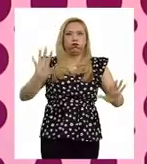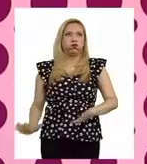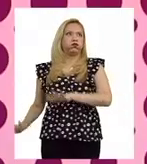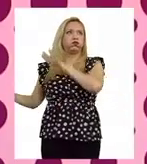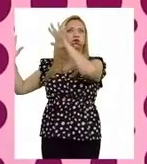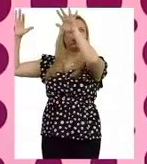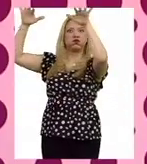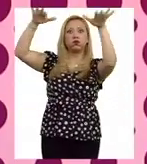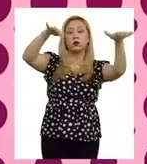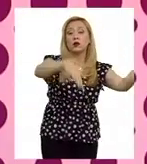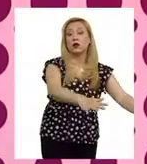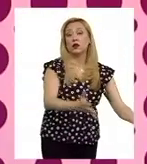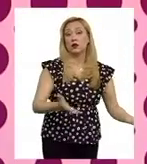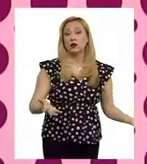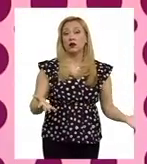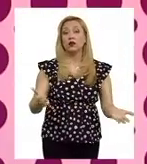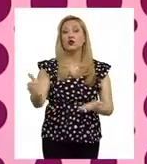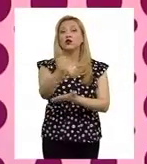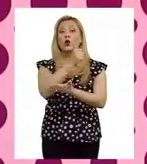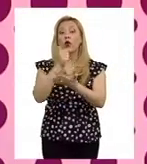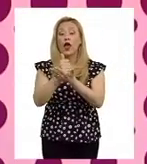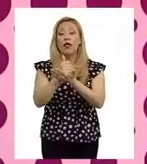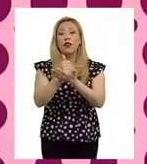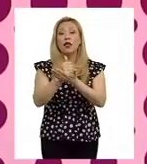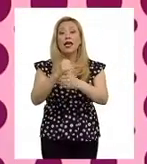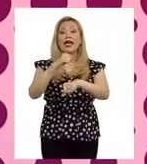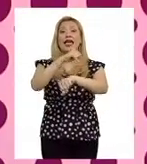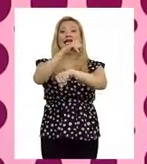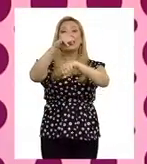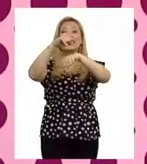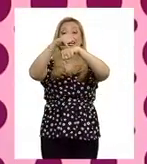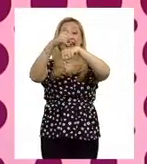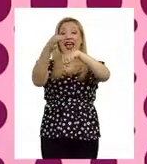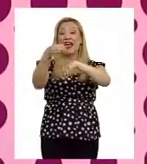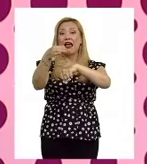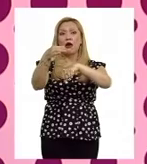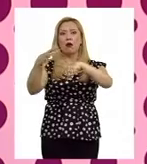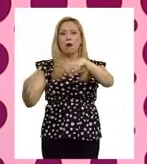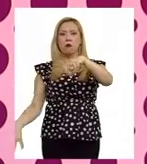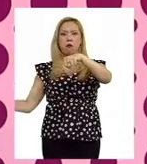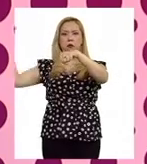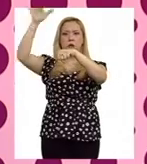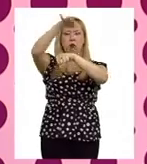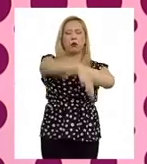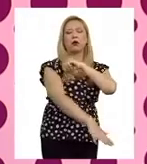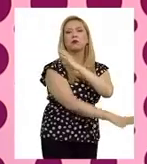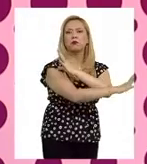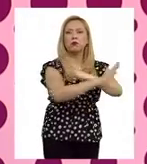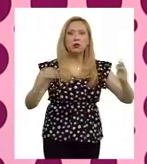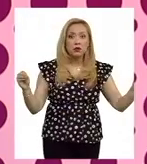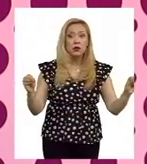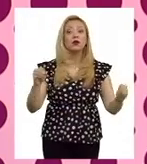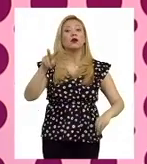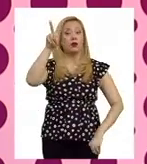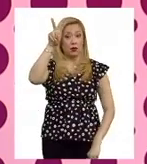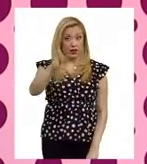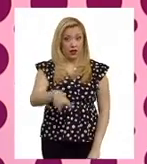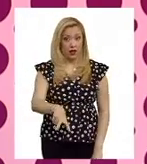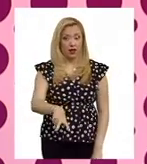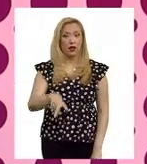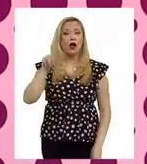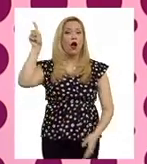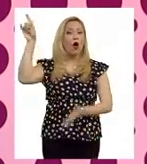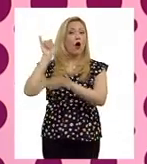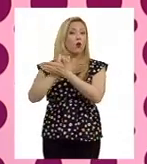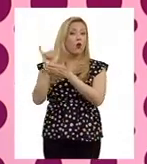los niveles del mar y va a haber ciudades, va a haber islas que van a desaparecer, ¿sí? Inclusive hay un modelo en la ciudad de Nueva